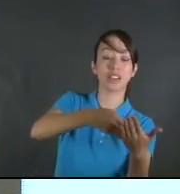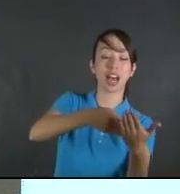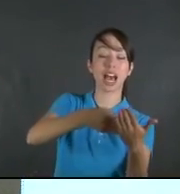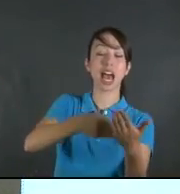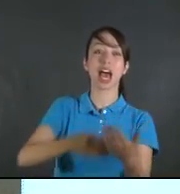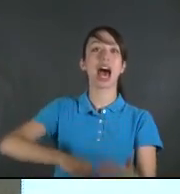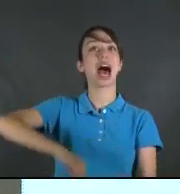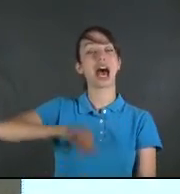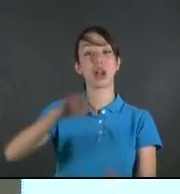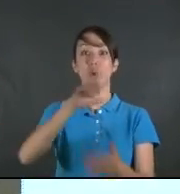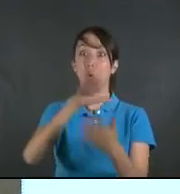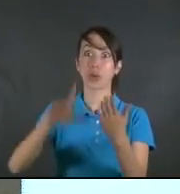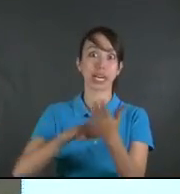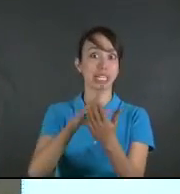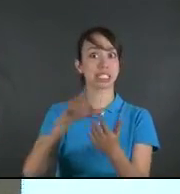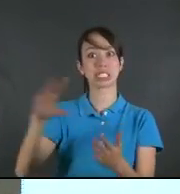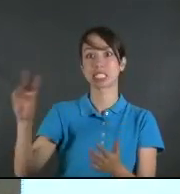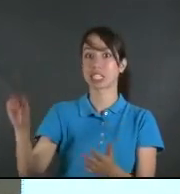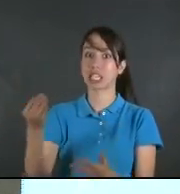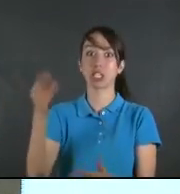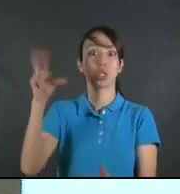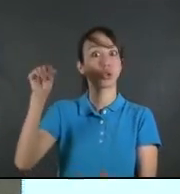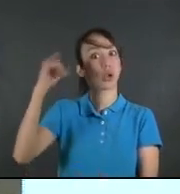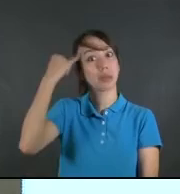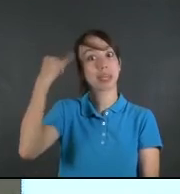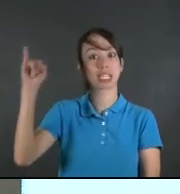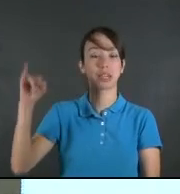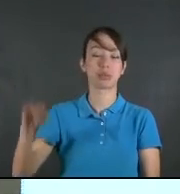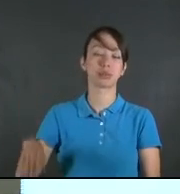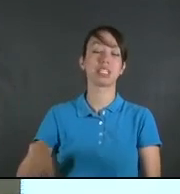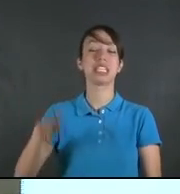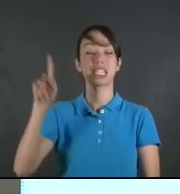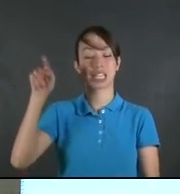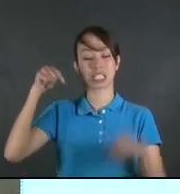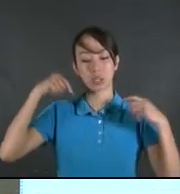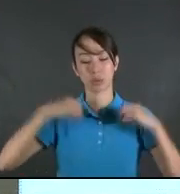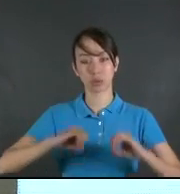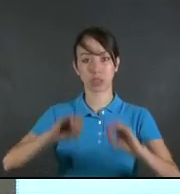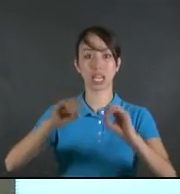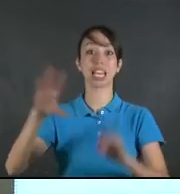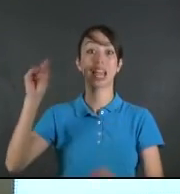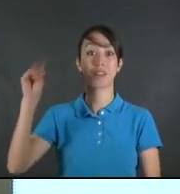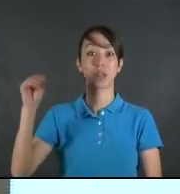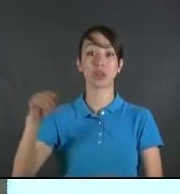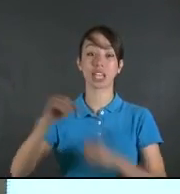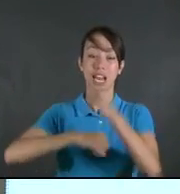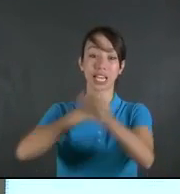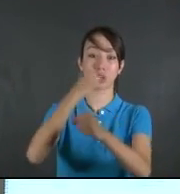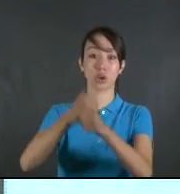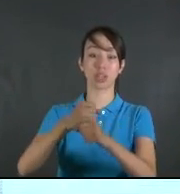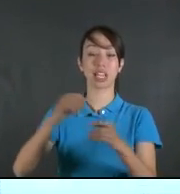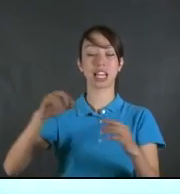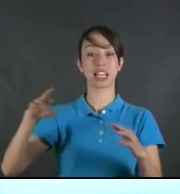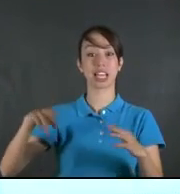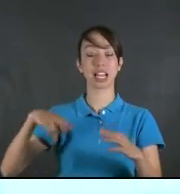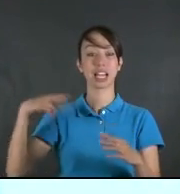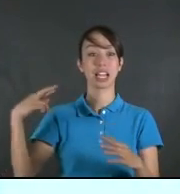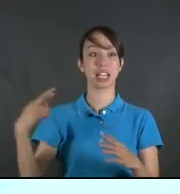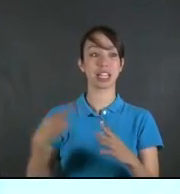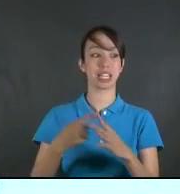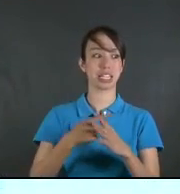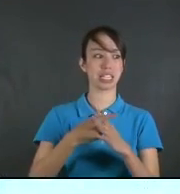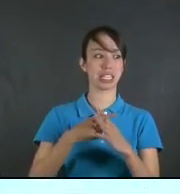insospechadas y en esta oportunidad y hablando del año el reinicio nos tendrá que Elevar al